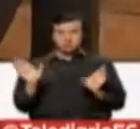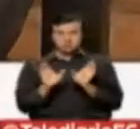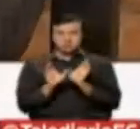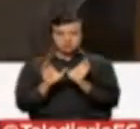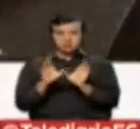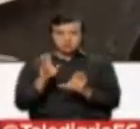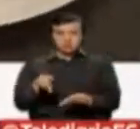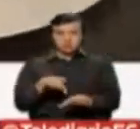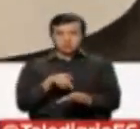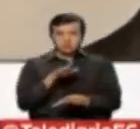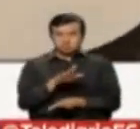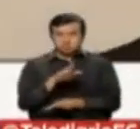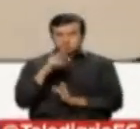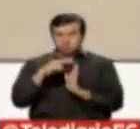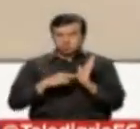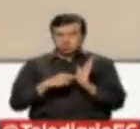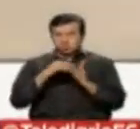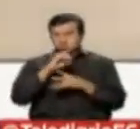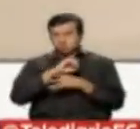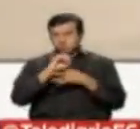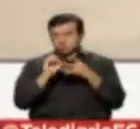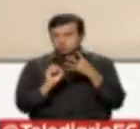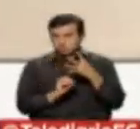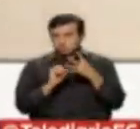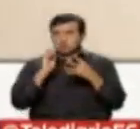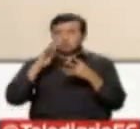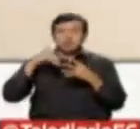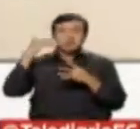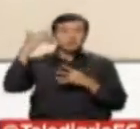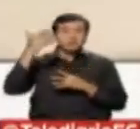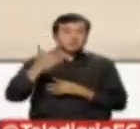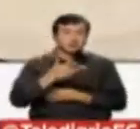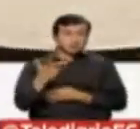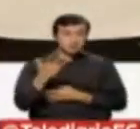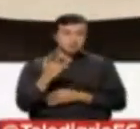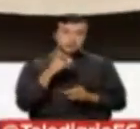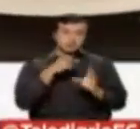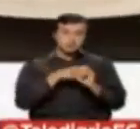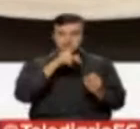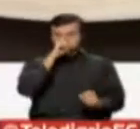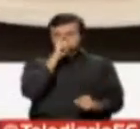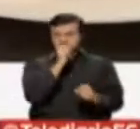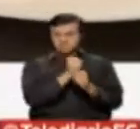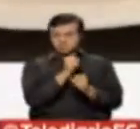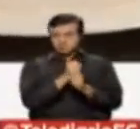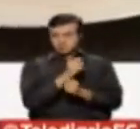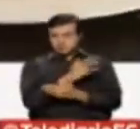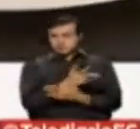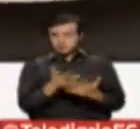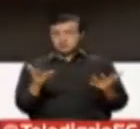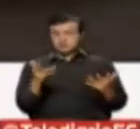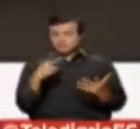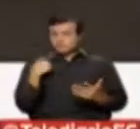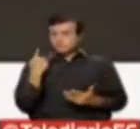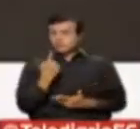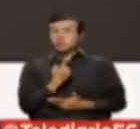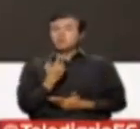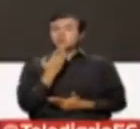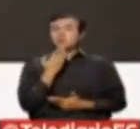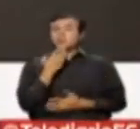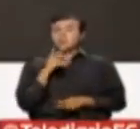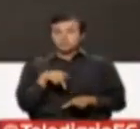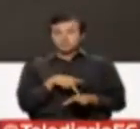profesionalmente con registro se necesita y para posteriormente incluirse laboralmente lo que hacemos nosotros aquí de manera